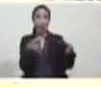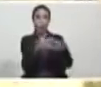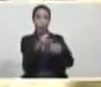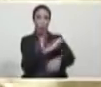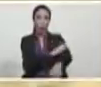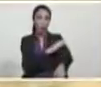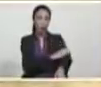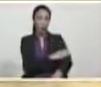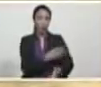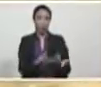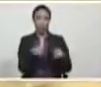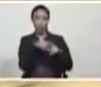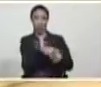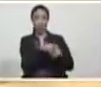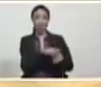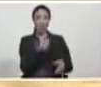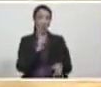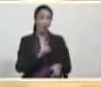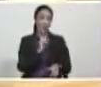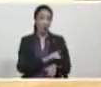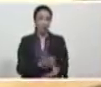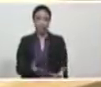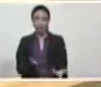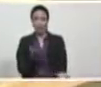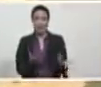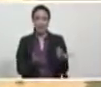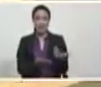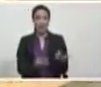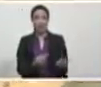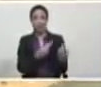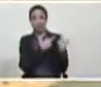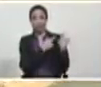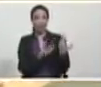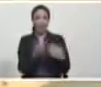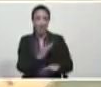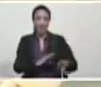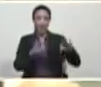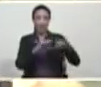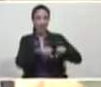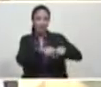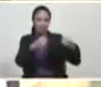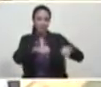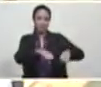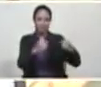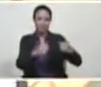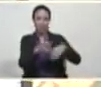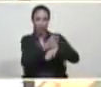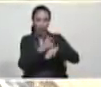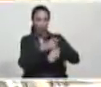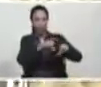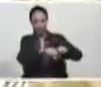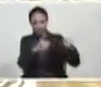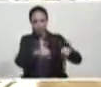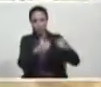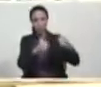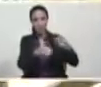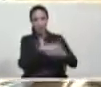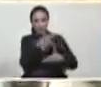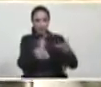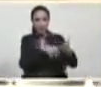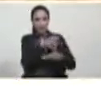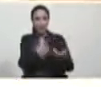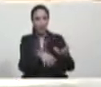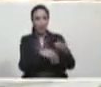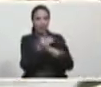fascista, mentirosa e irresponsable, destruye lo que nuestro gobierno bolivariano está realizando, nosotros